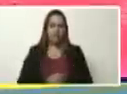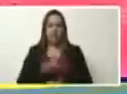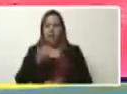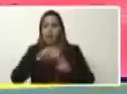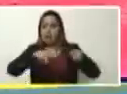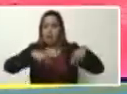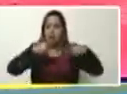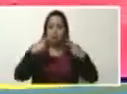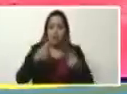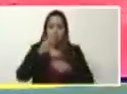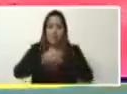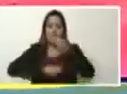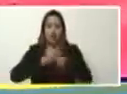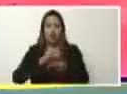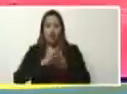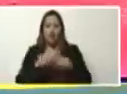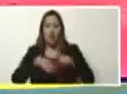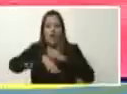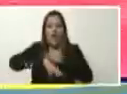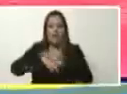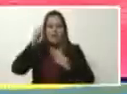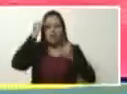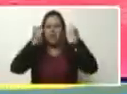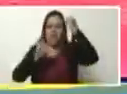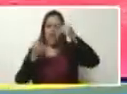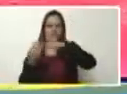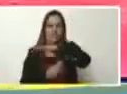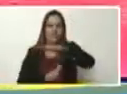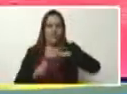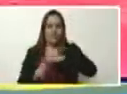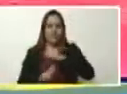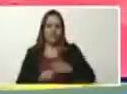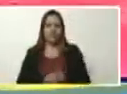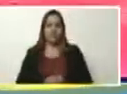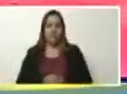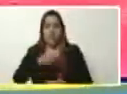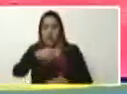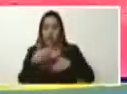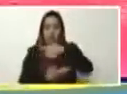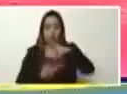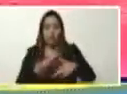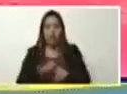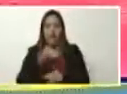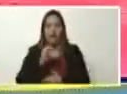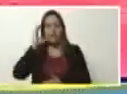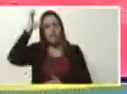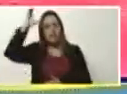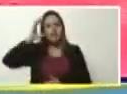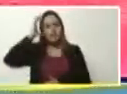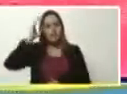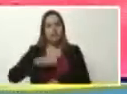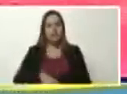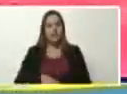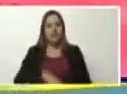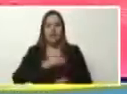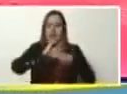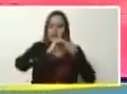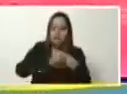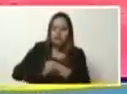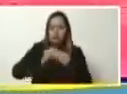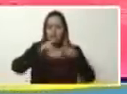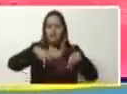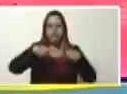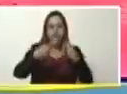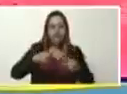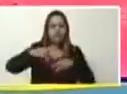recreando todas sus raíces ideológicas fundamentales. Esto es una revolución que ha tenido la capacidad de rehacerse varias